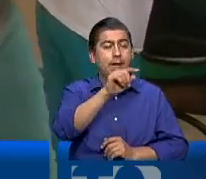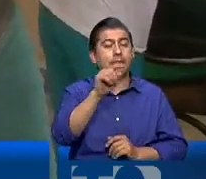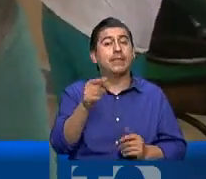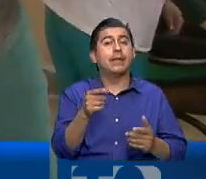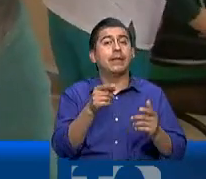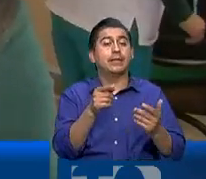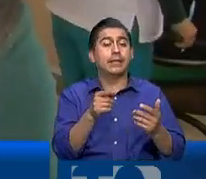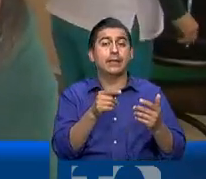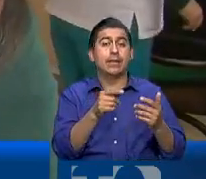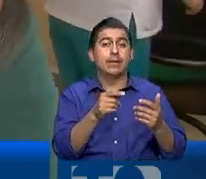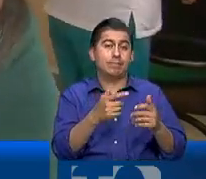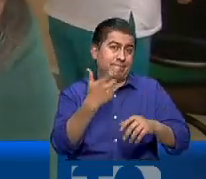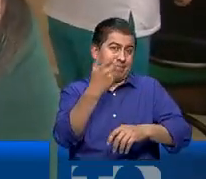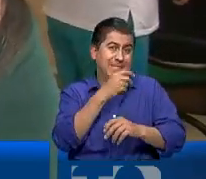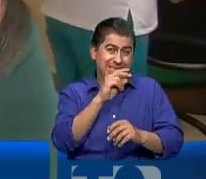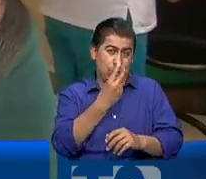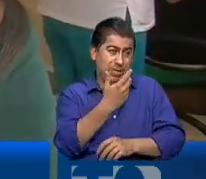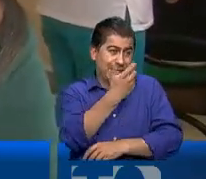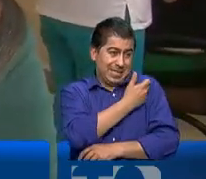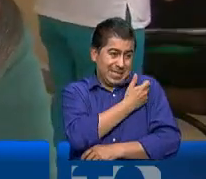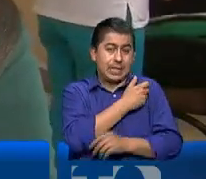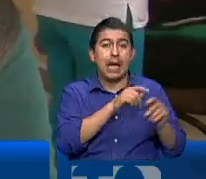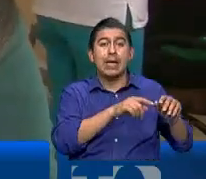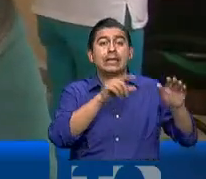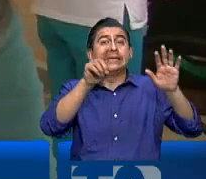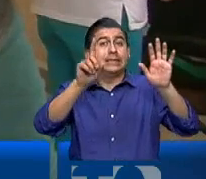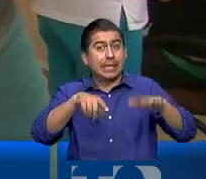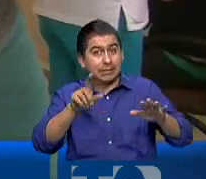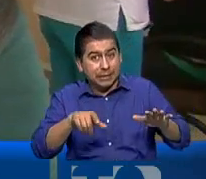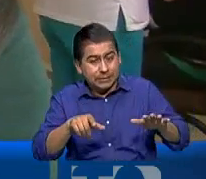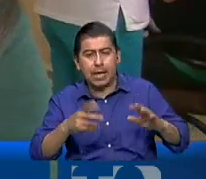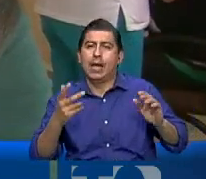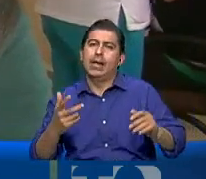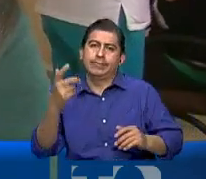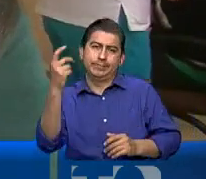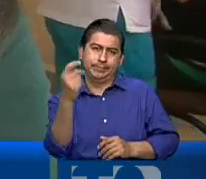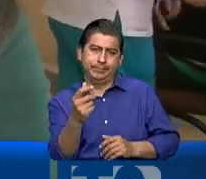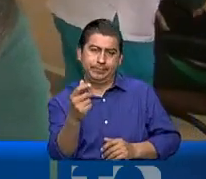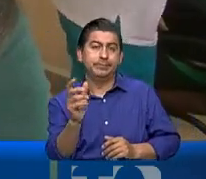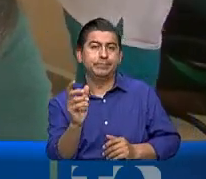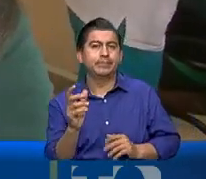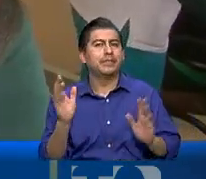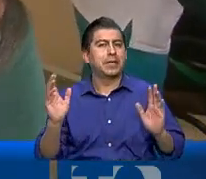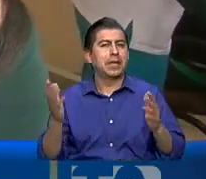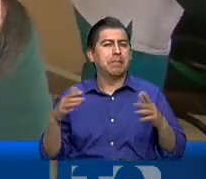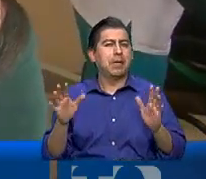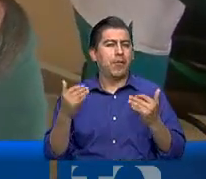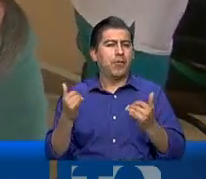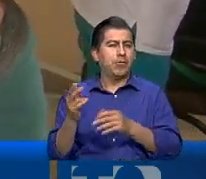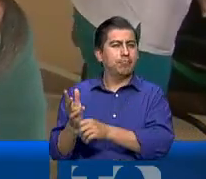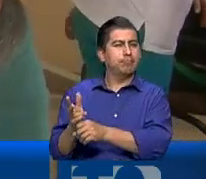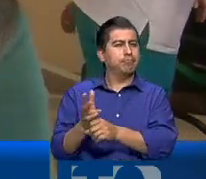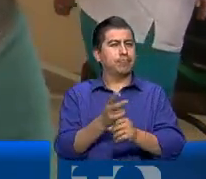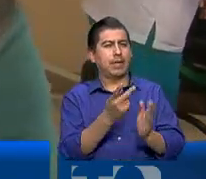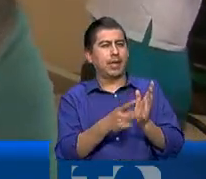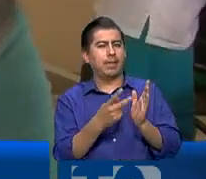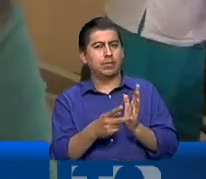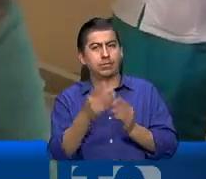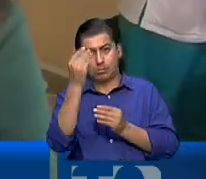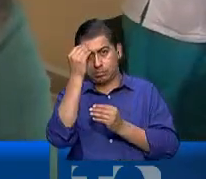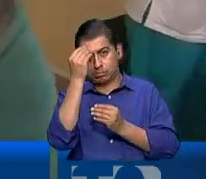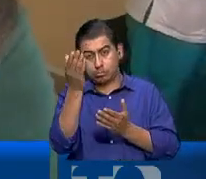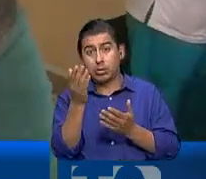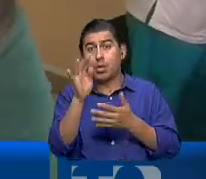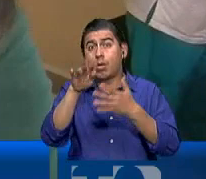transcurrido 6 meses desde la aplicación de su segunda dosis. Nosotros les hemos preparado un reportaje de lo que ha sido esta jornada de vacunación y también